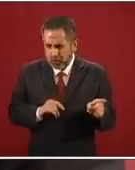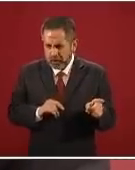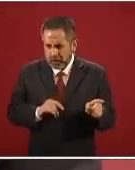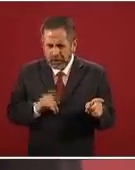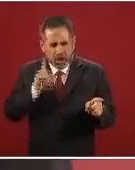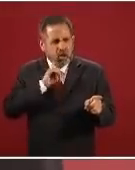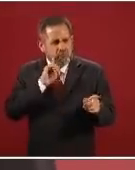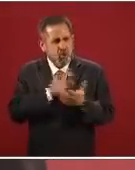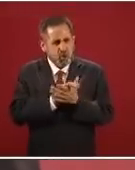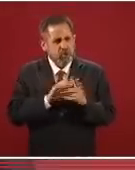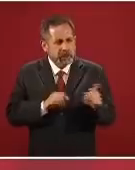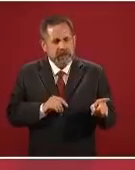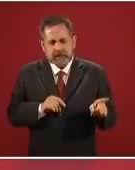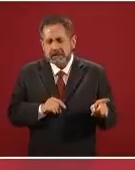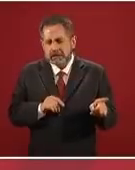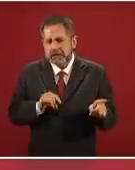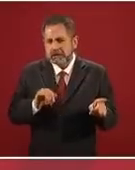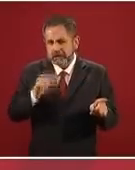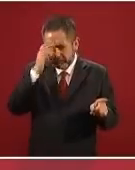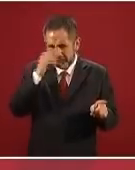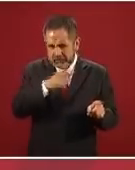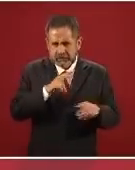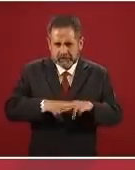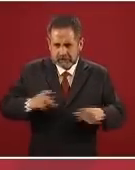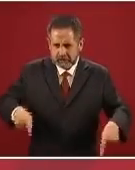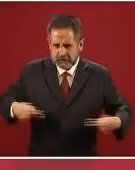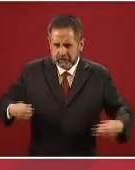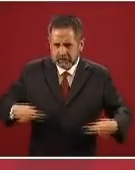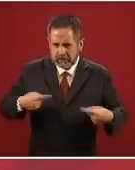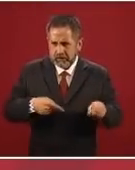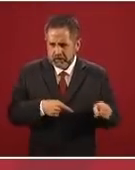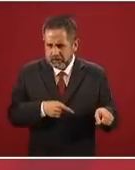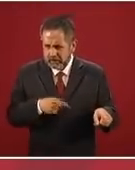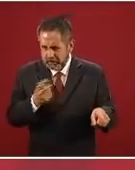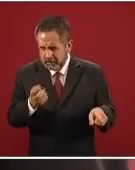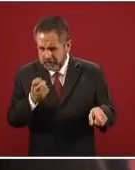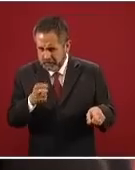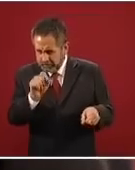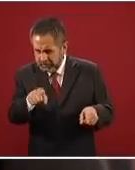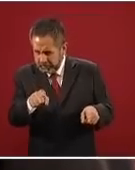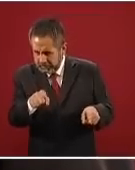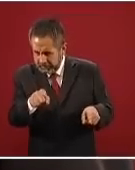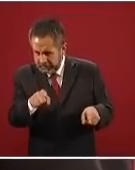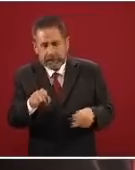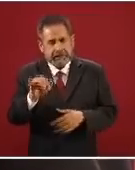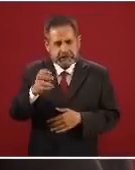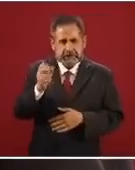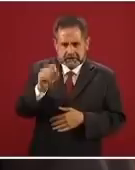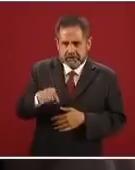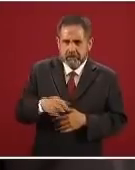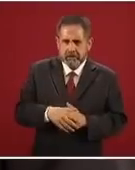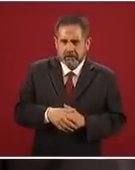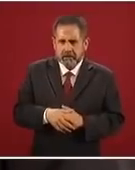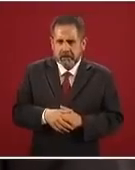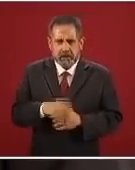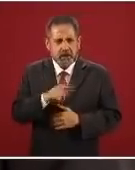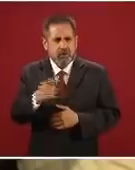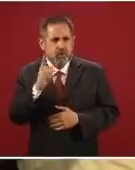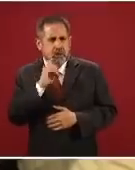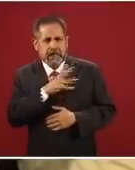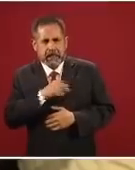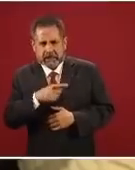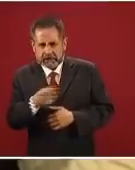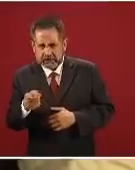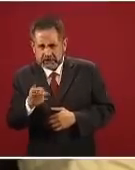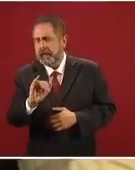Su esposa del señor estaba en silla de rueda. Así es, ¿verdad? Sí, es, efectivamente. Y unas hijas.